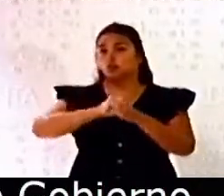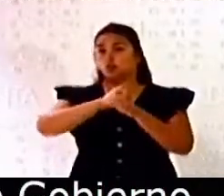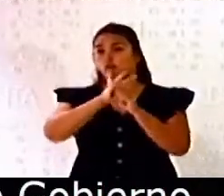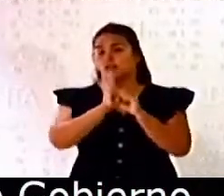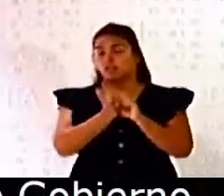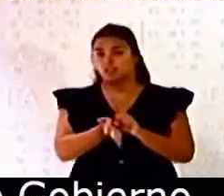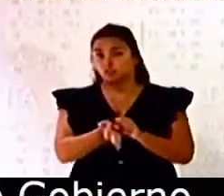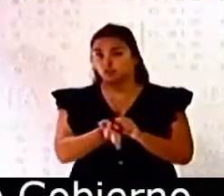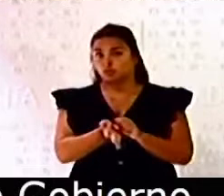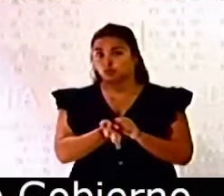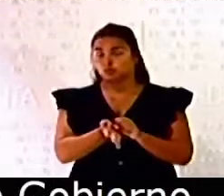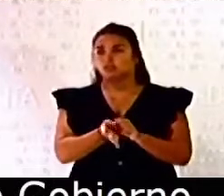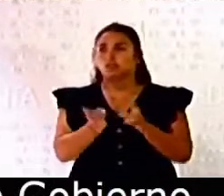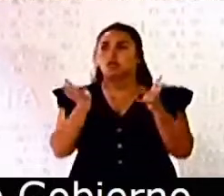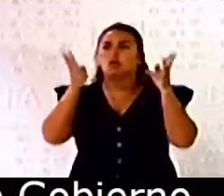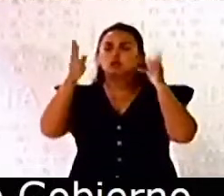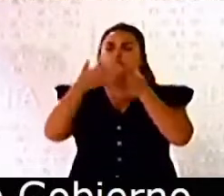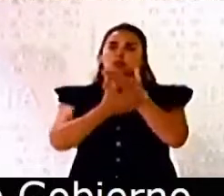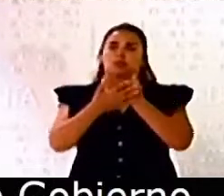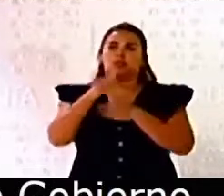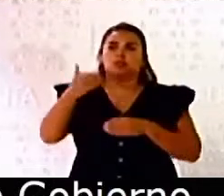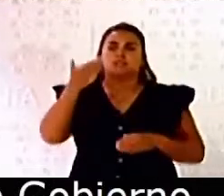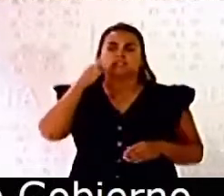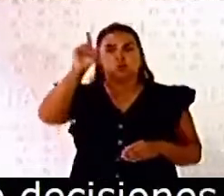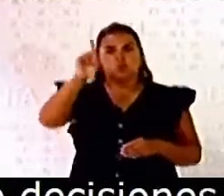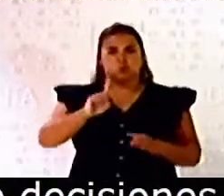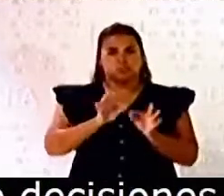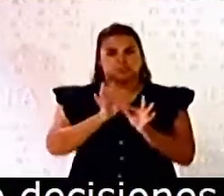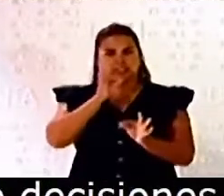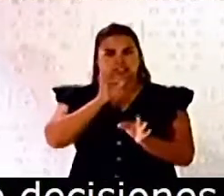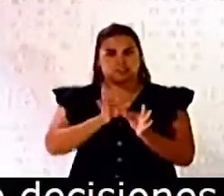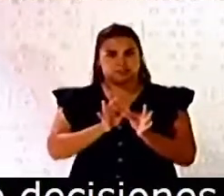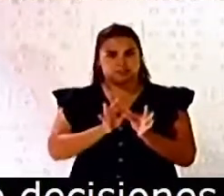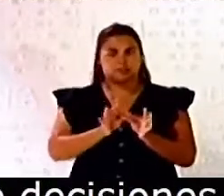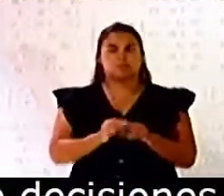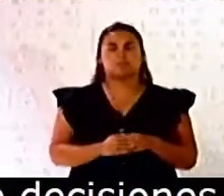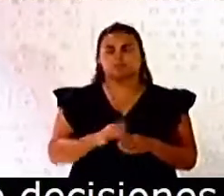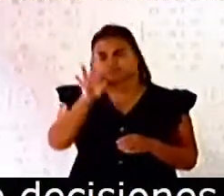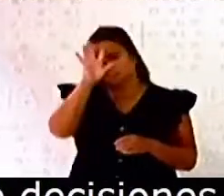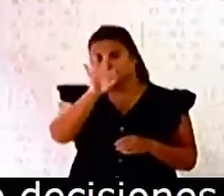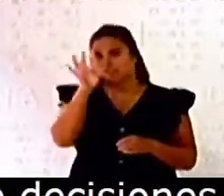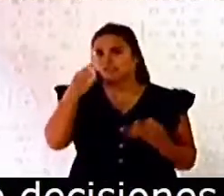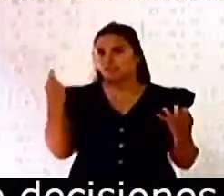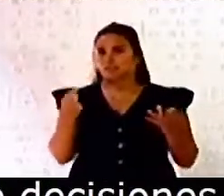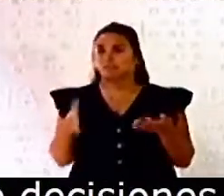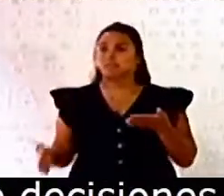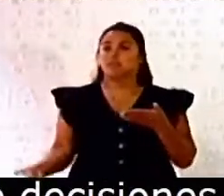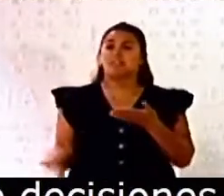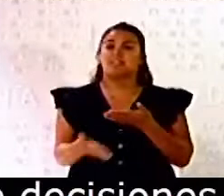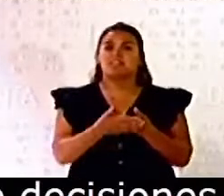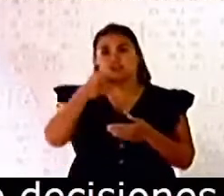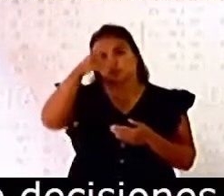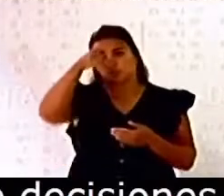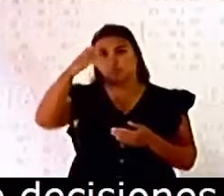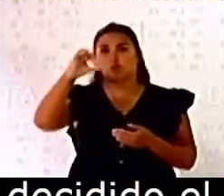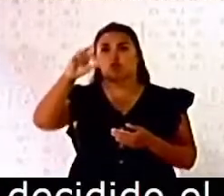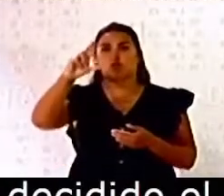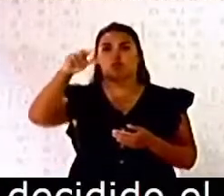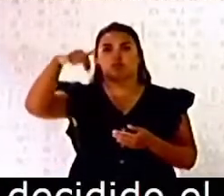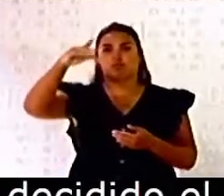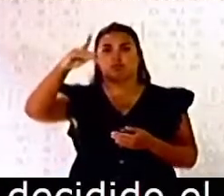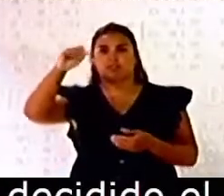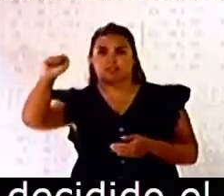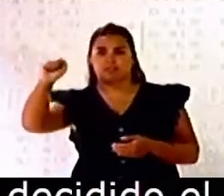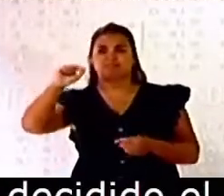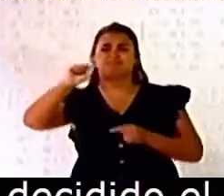COVID-19, el Consejo de Gobierno hoy de 1 de septiembre ha decidido el cierre del municipio de La Coronada, con